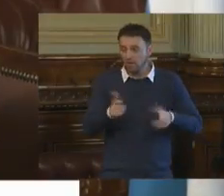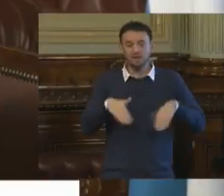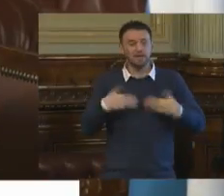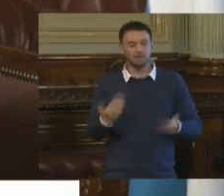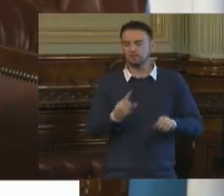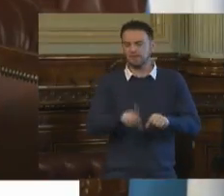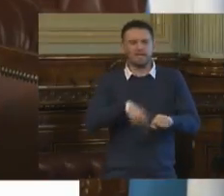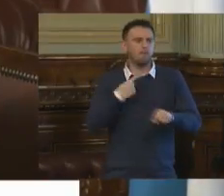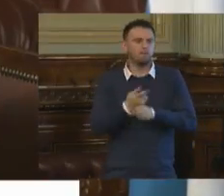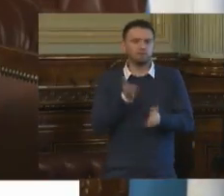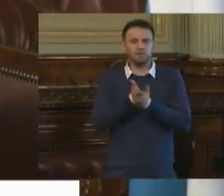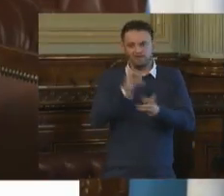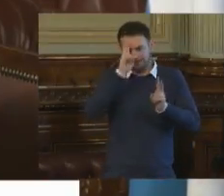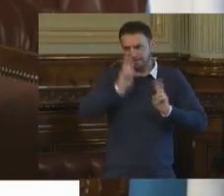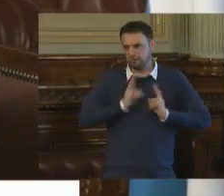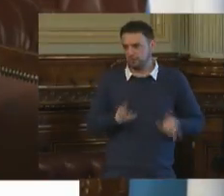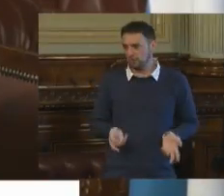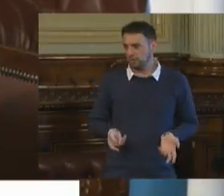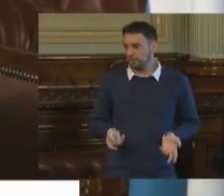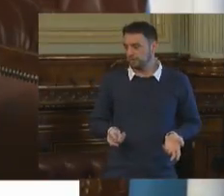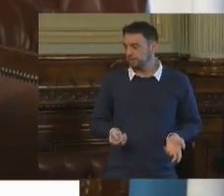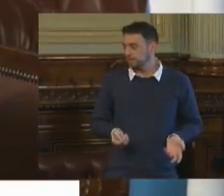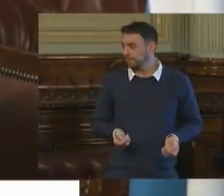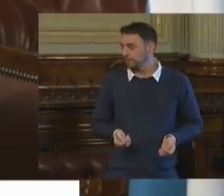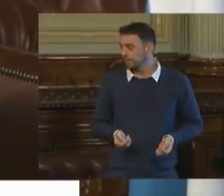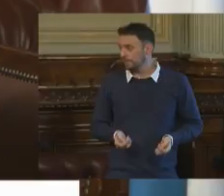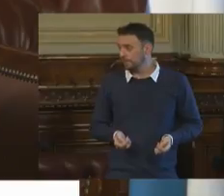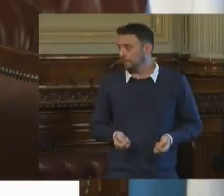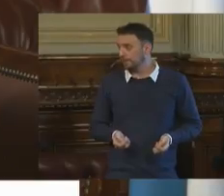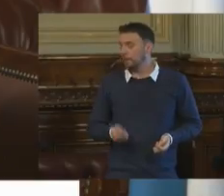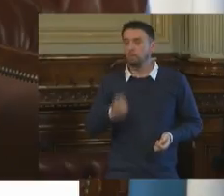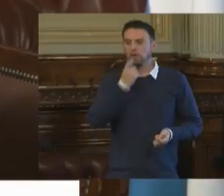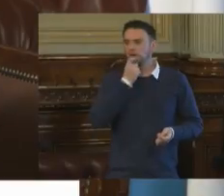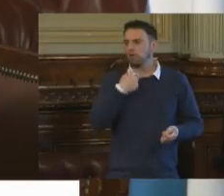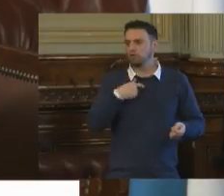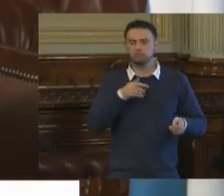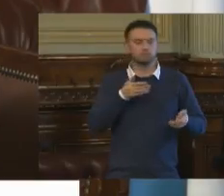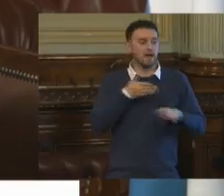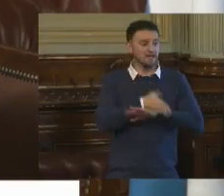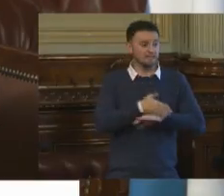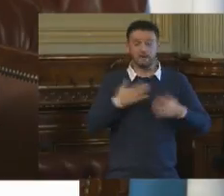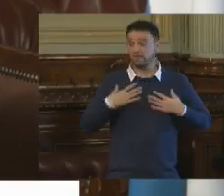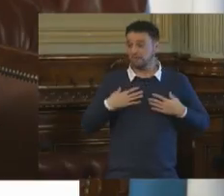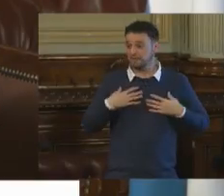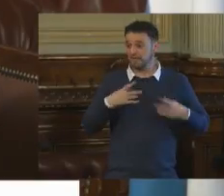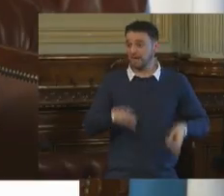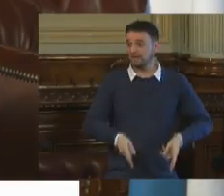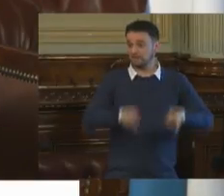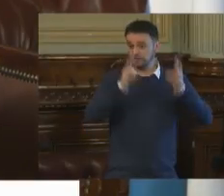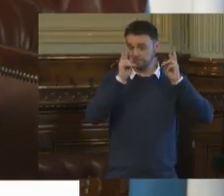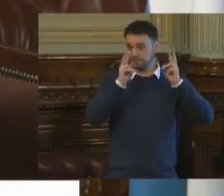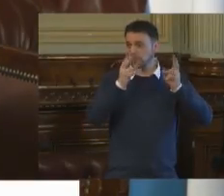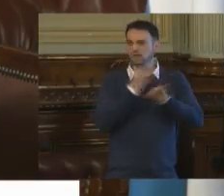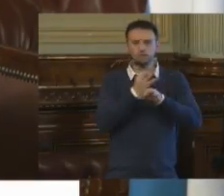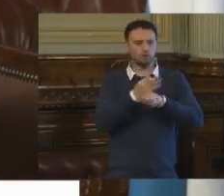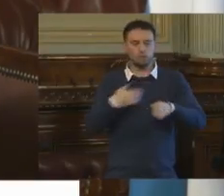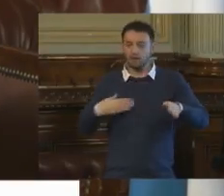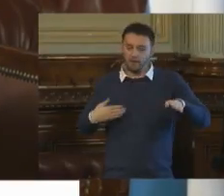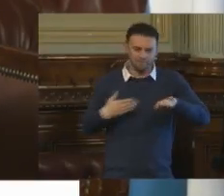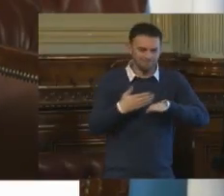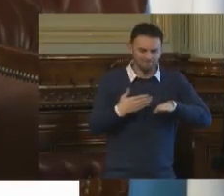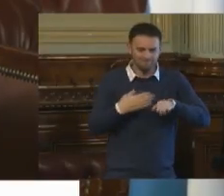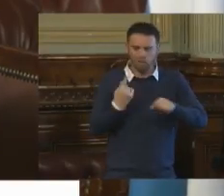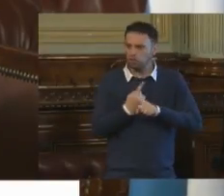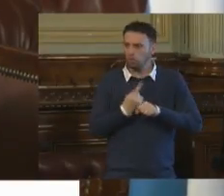es imposible ejercer los derechos y yo no puedo desde el punto de vista la accesibilidad física ingresar en una institución educativa